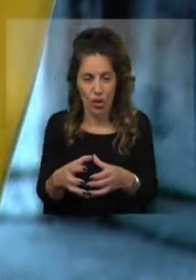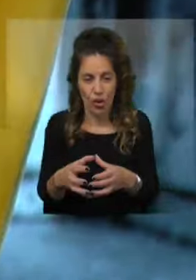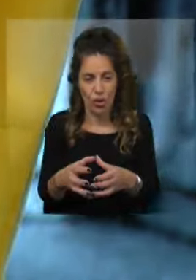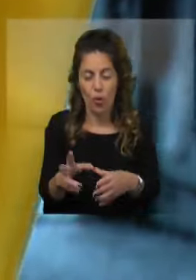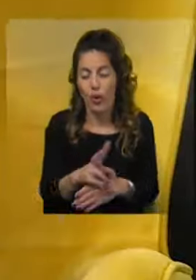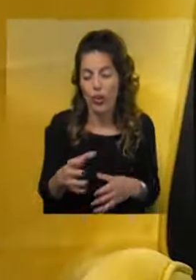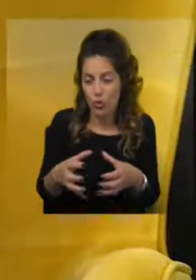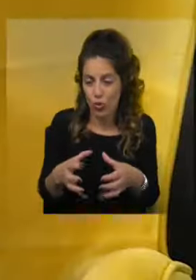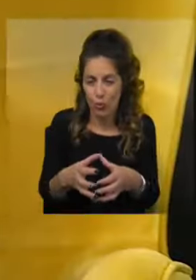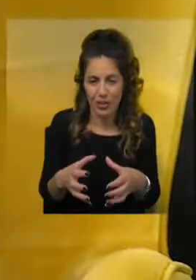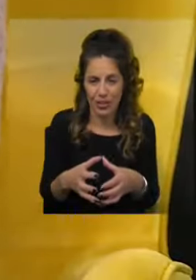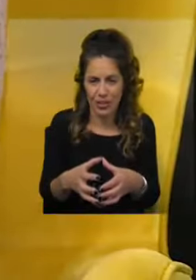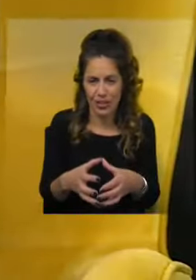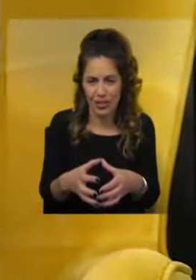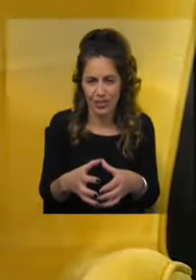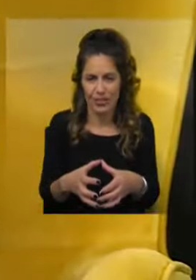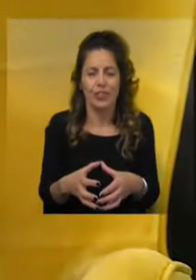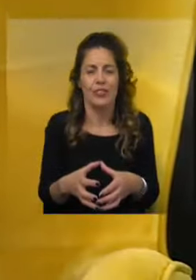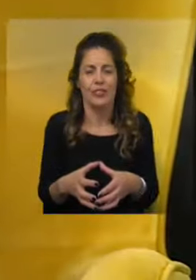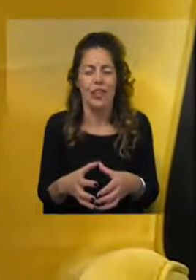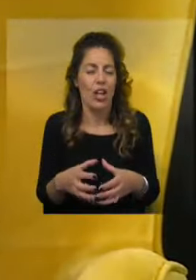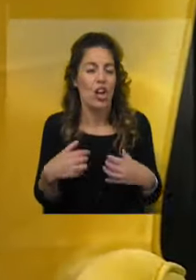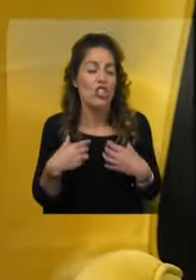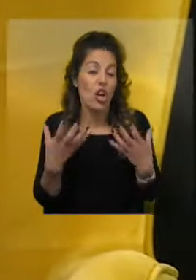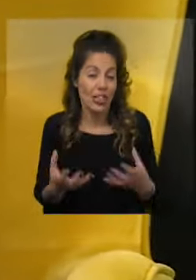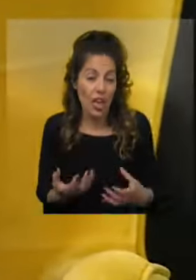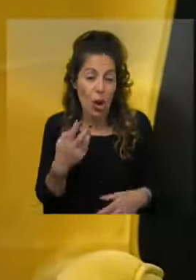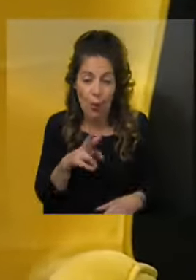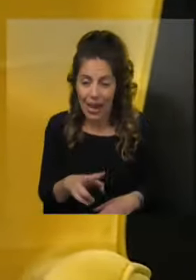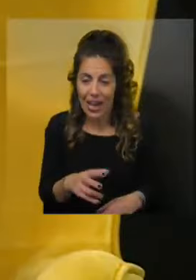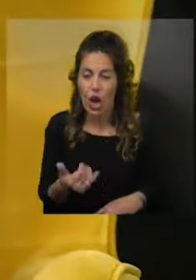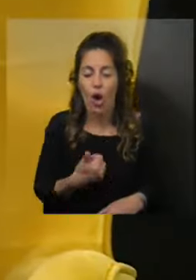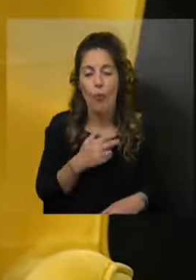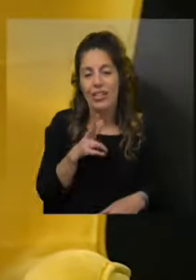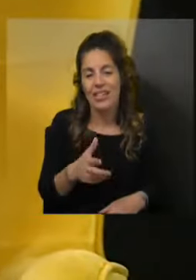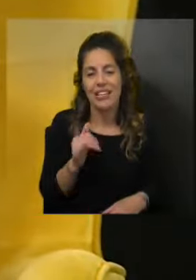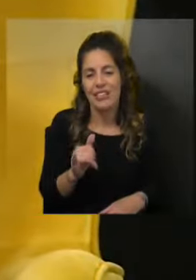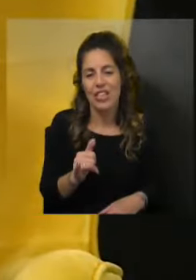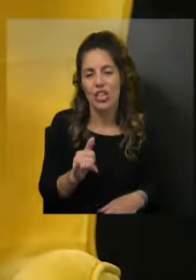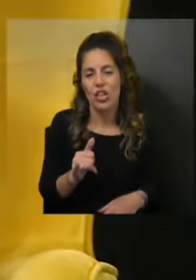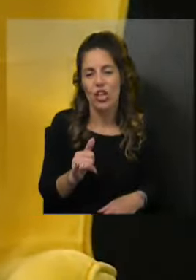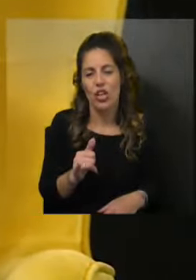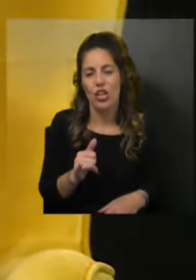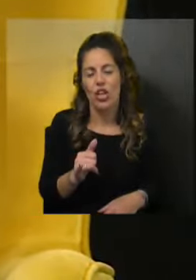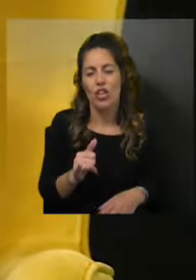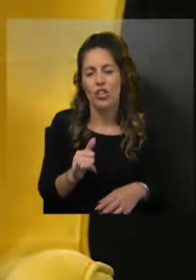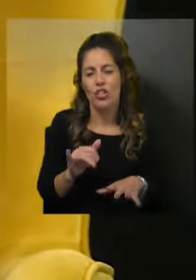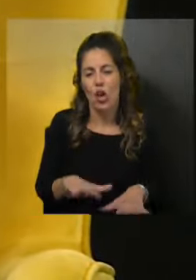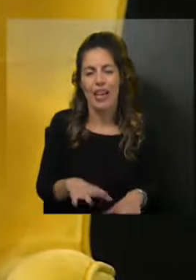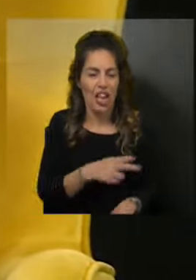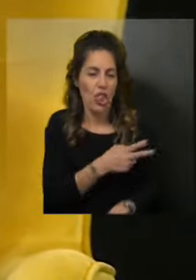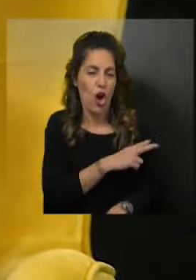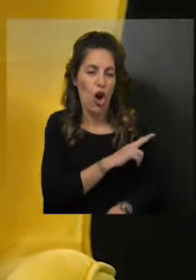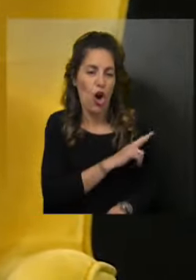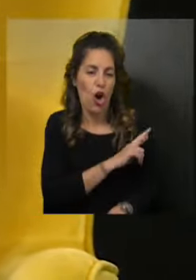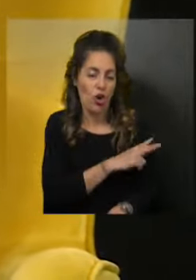este nunca sabemos igual lo contra fáctico Yo quiero ver si no era como cuando decía sí yo no me quedo con los los fueros y al